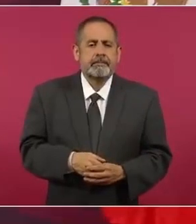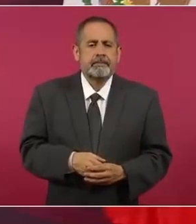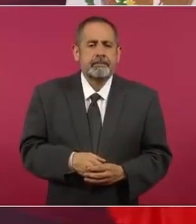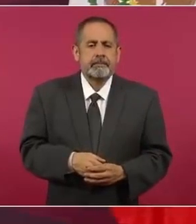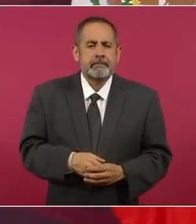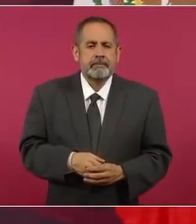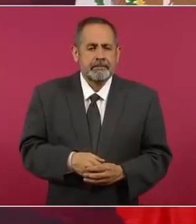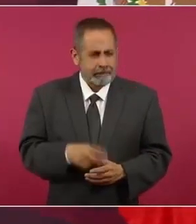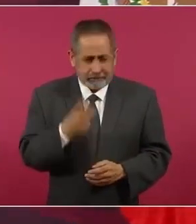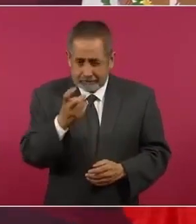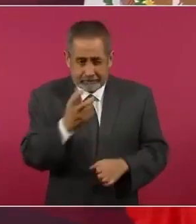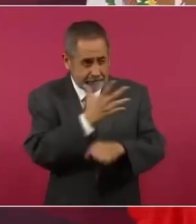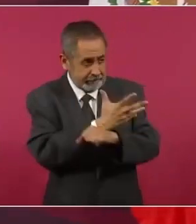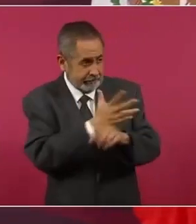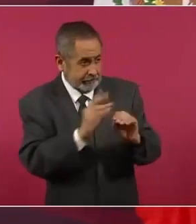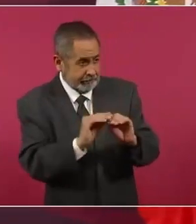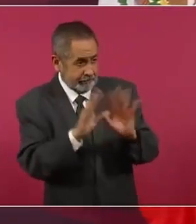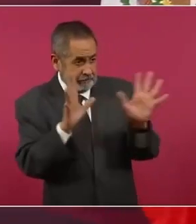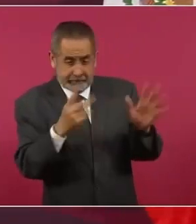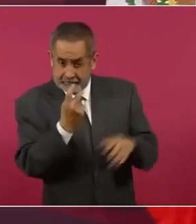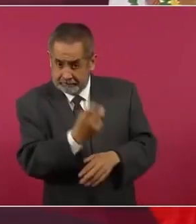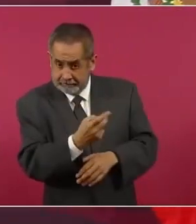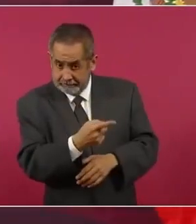Ese es la transparencia